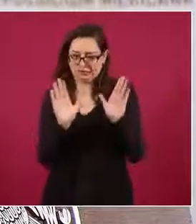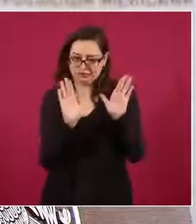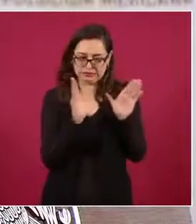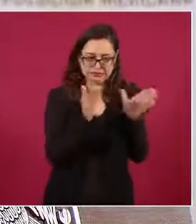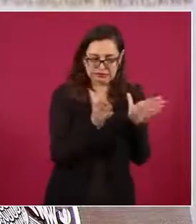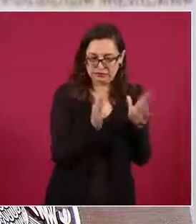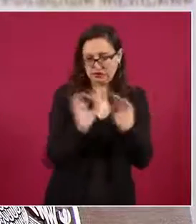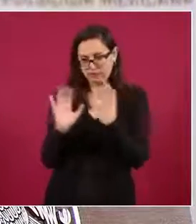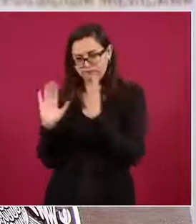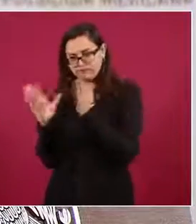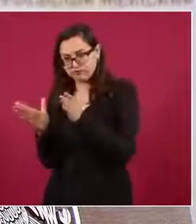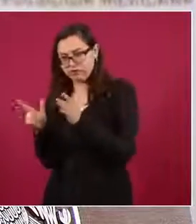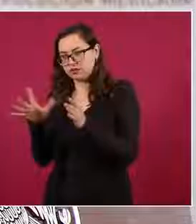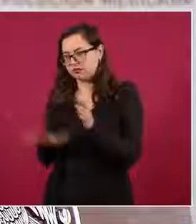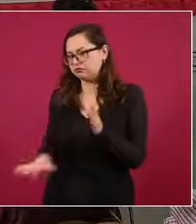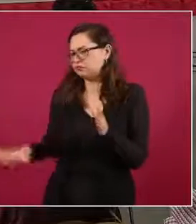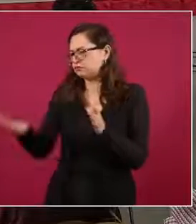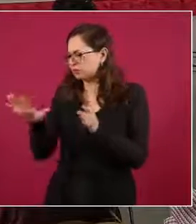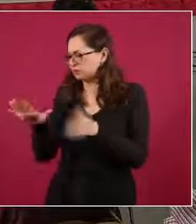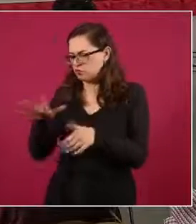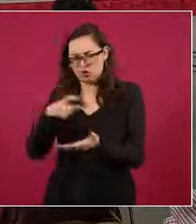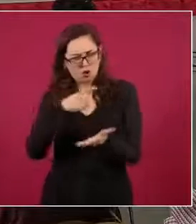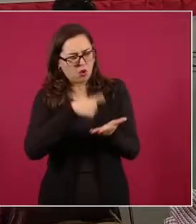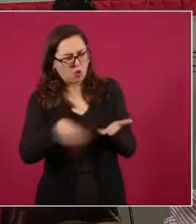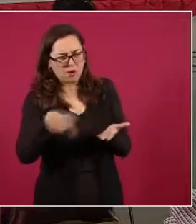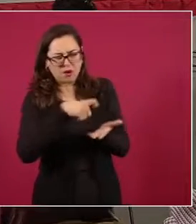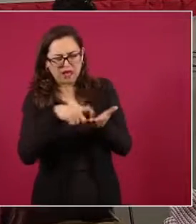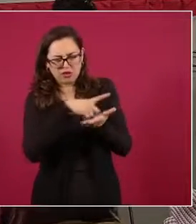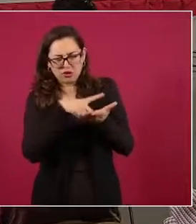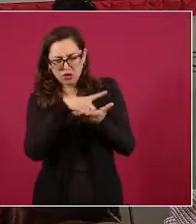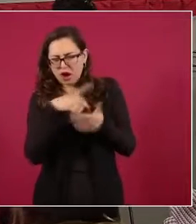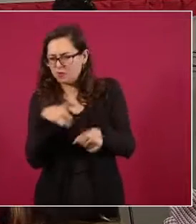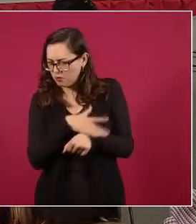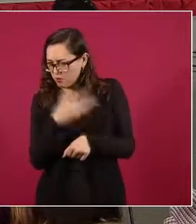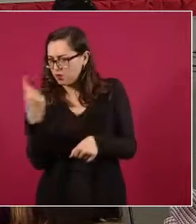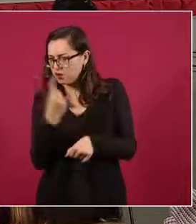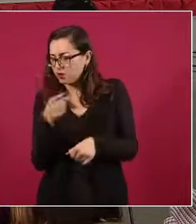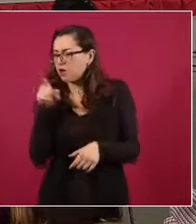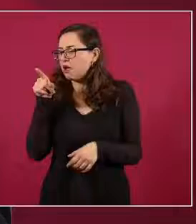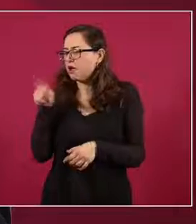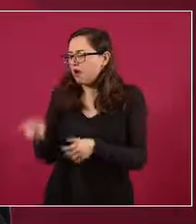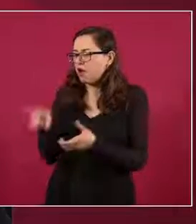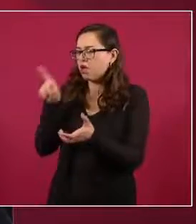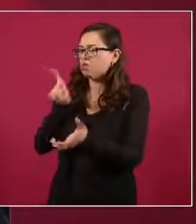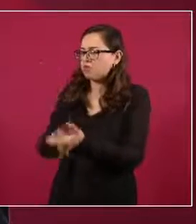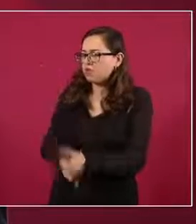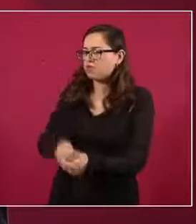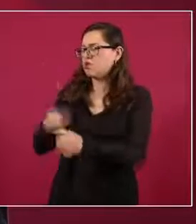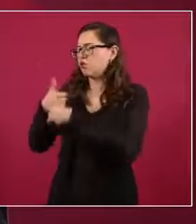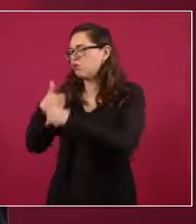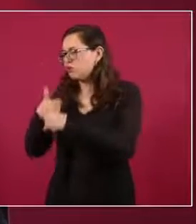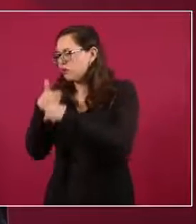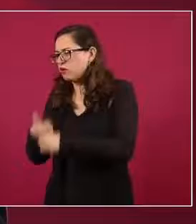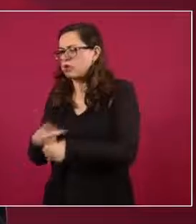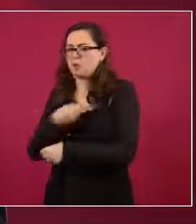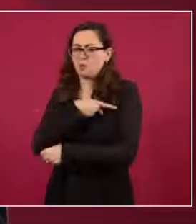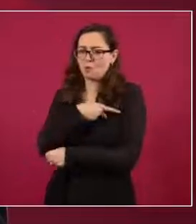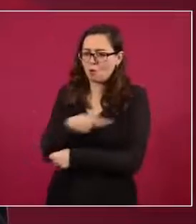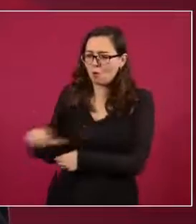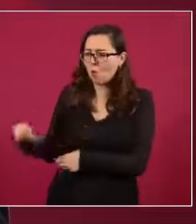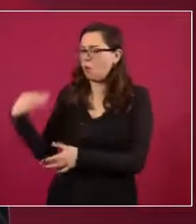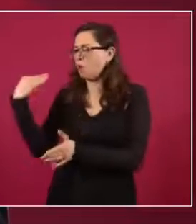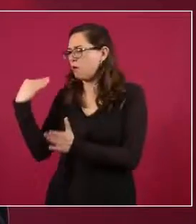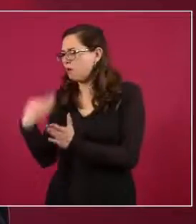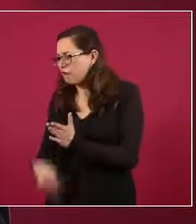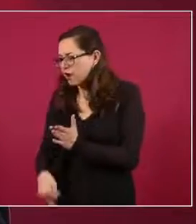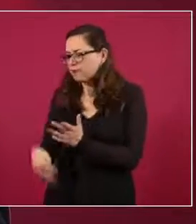la propia pobreza, la violencia y los distintos ciclos de degradación de la vida social que se han vivido en